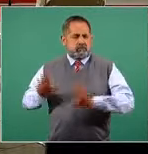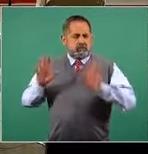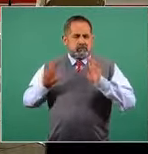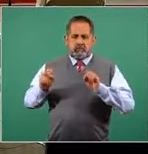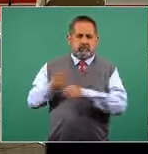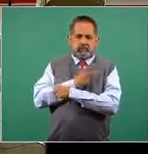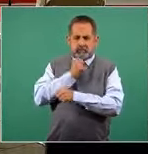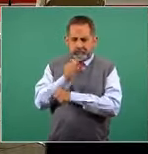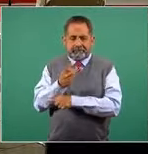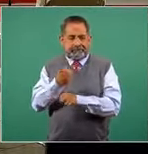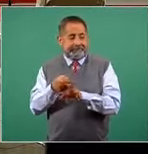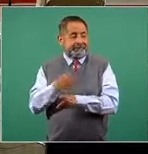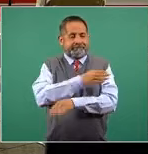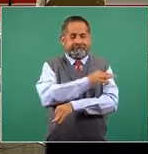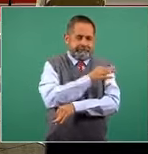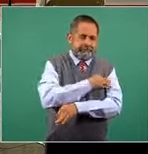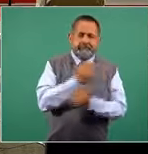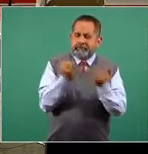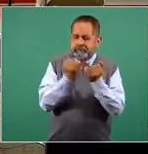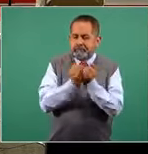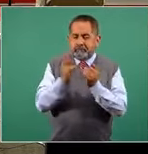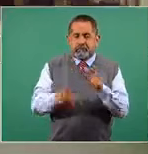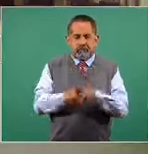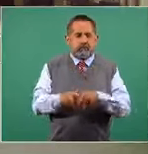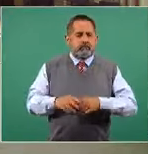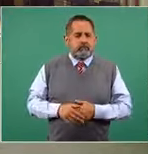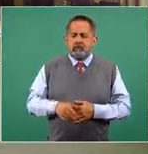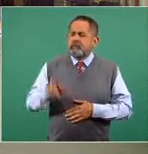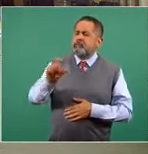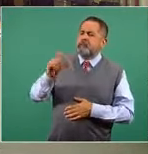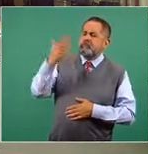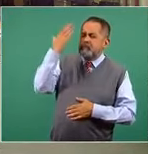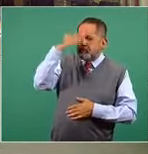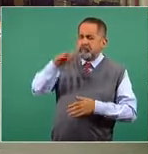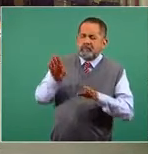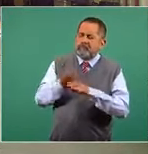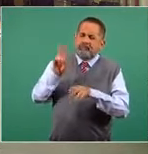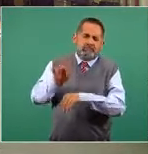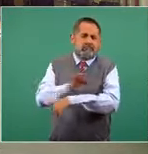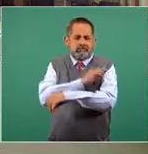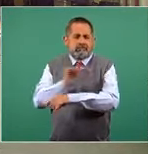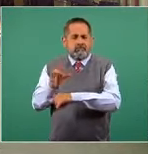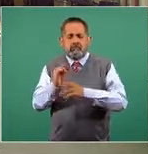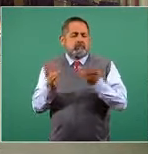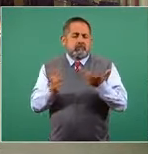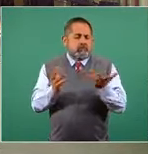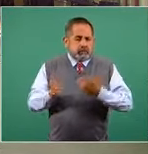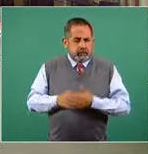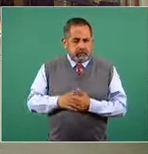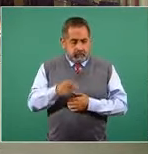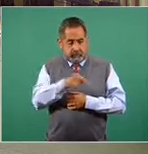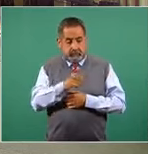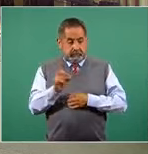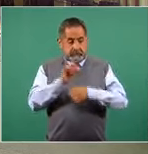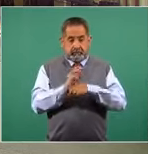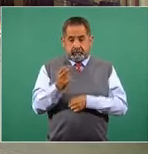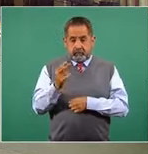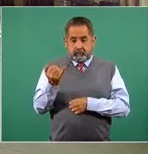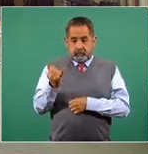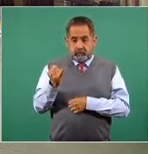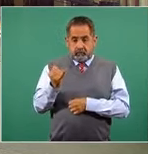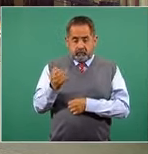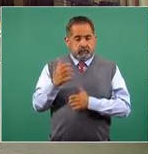no padezcan esta enfermedad. ¿Y cuándo se podría hacer esa evaluación? Esta campaña, entiendo, termina el 25 de junio.